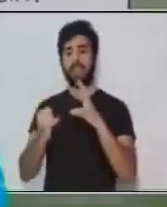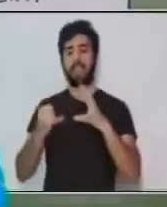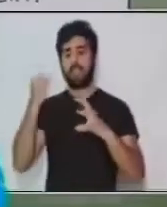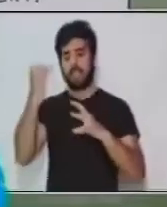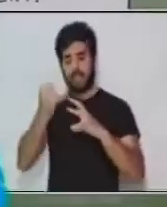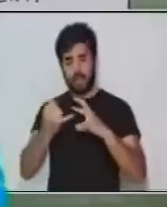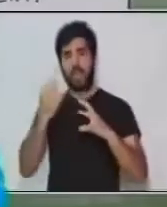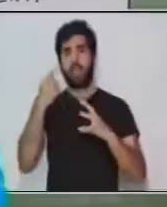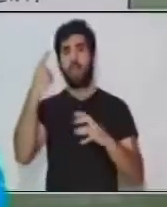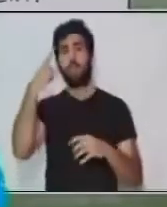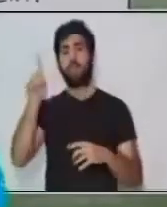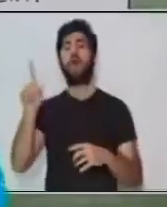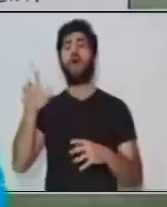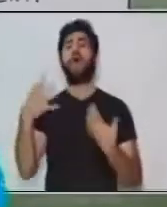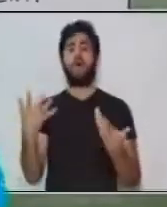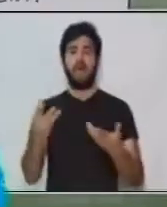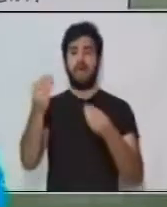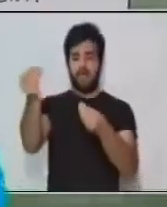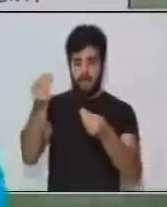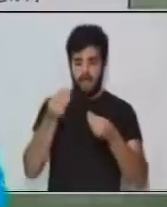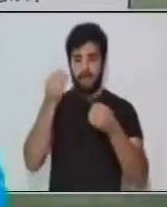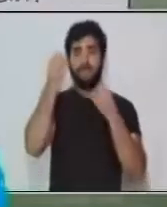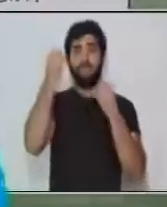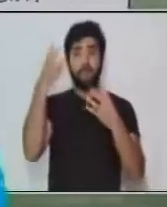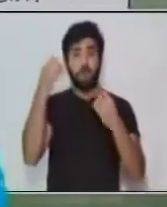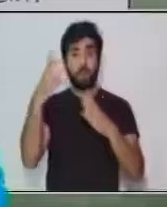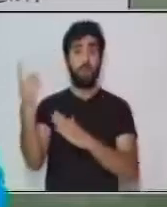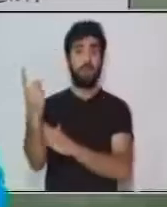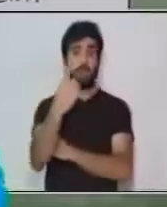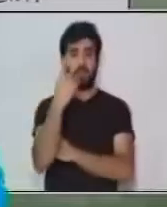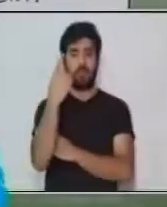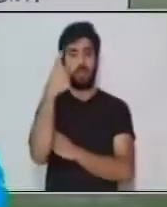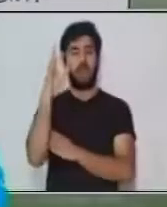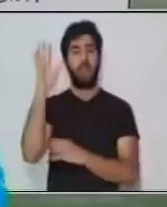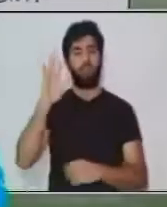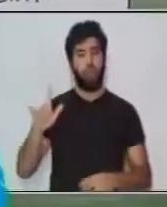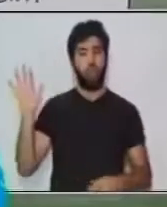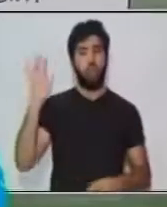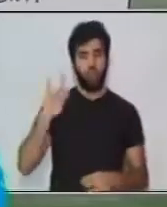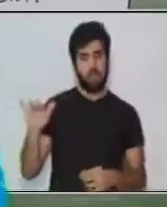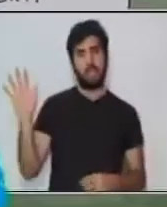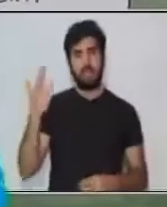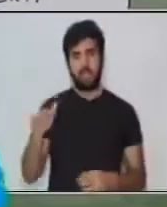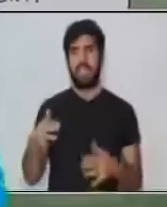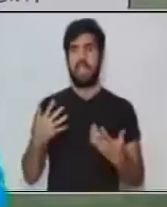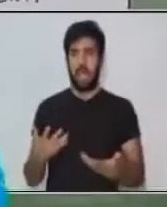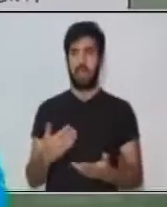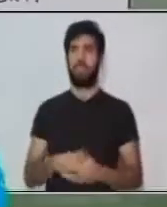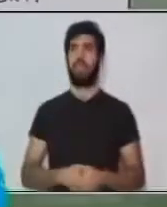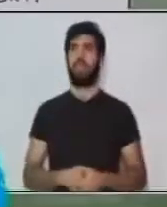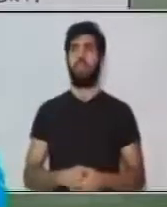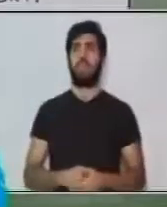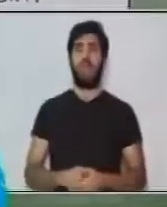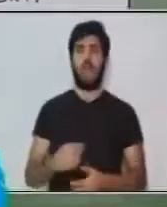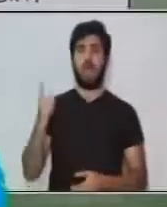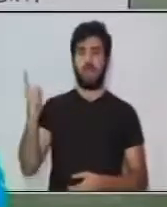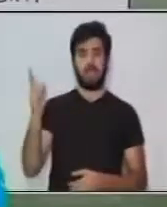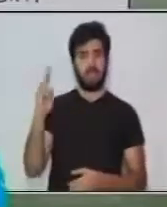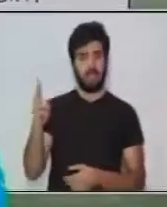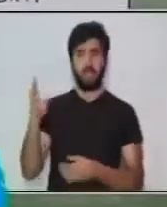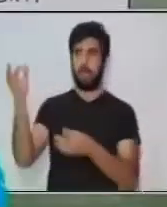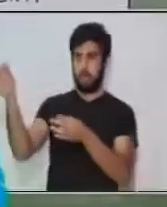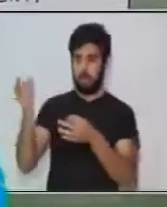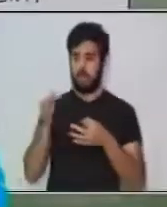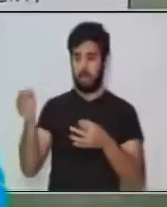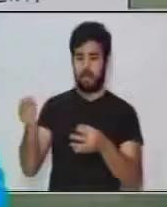son la fuente de información principal y diaria, porque sabemos que diariamente vienen a publicar los